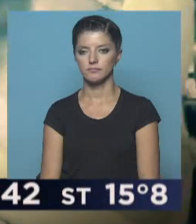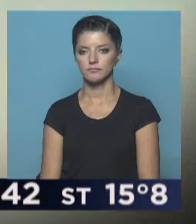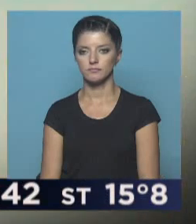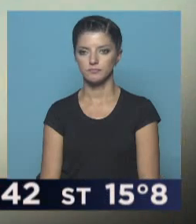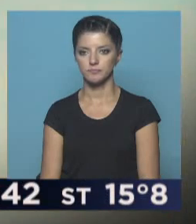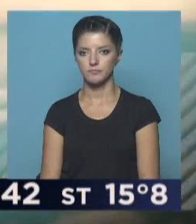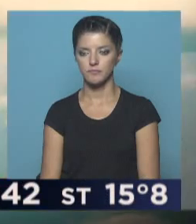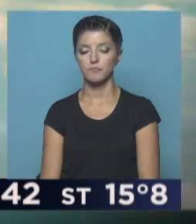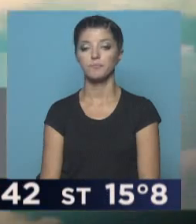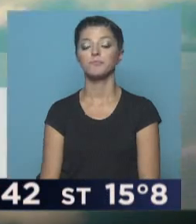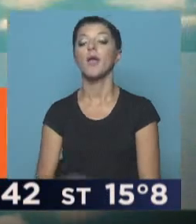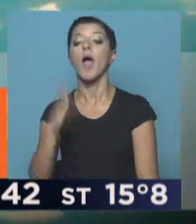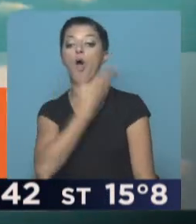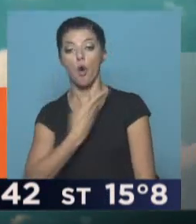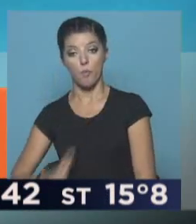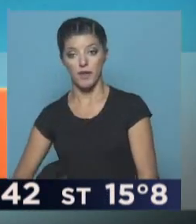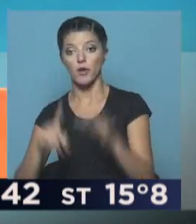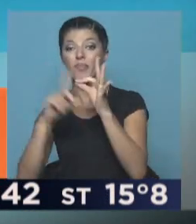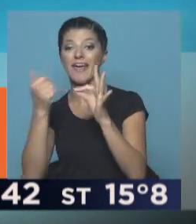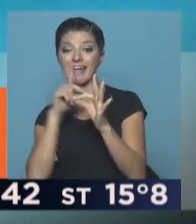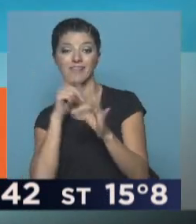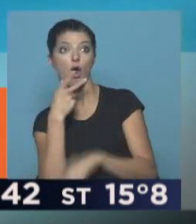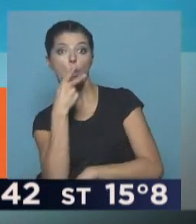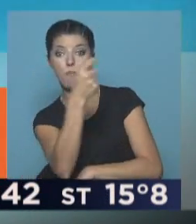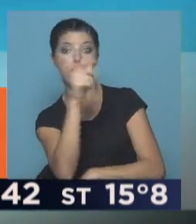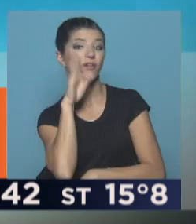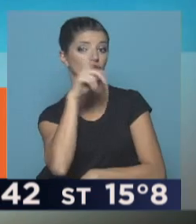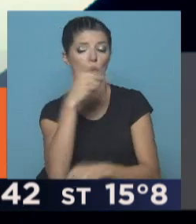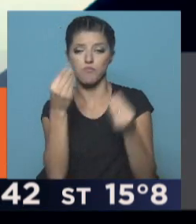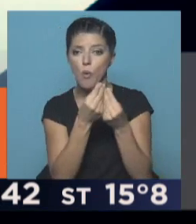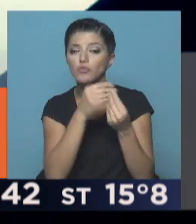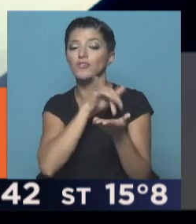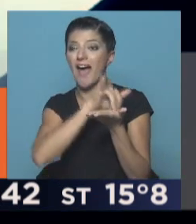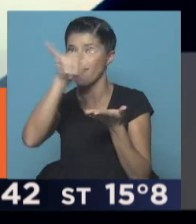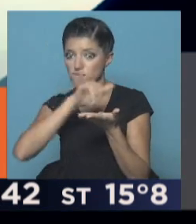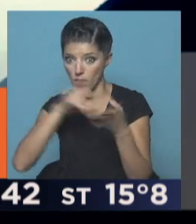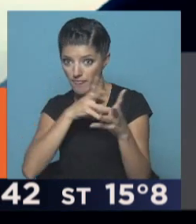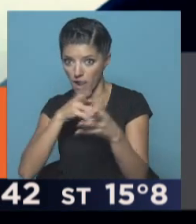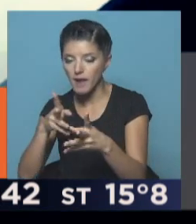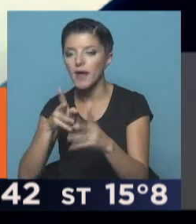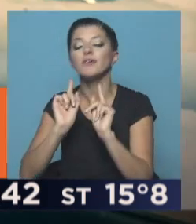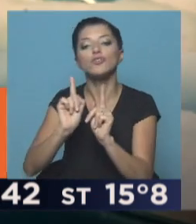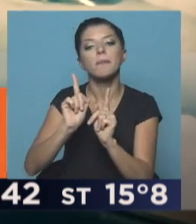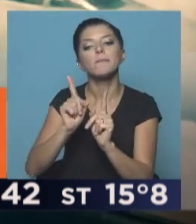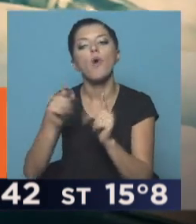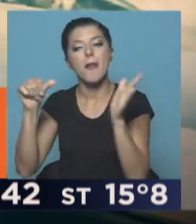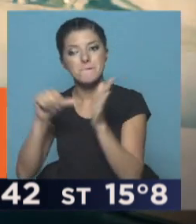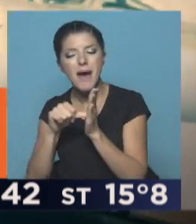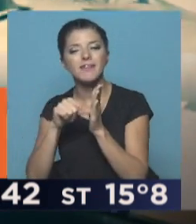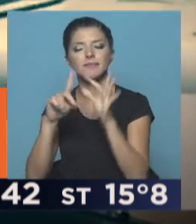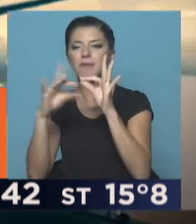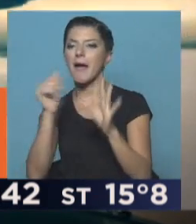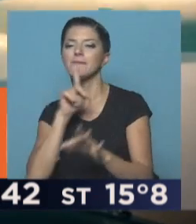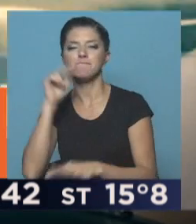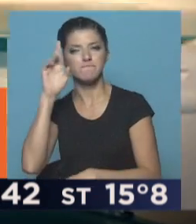La compra por parte del gobierno de Qatar a Estados Unidos de varias decenas de aviones de combate fue tomada por el pequeño país árabe como